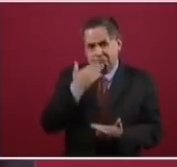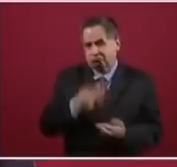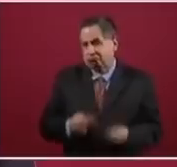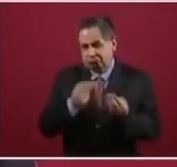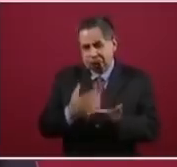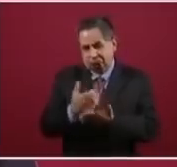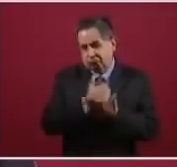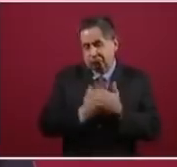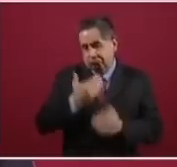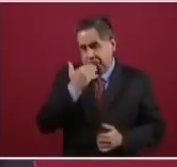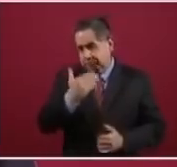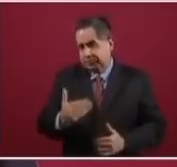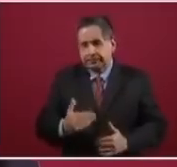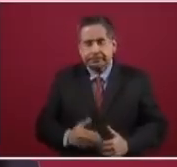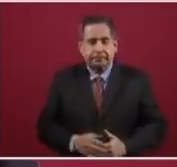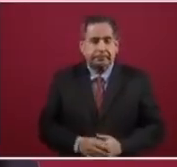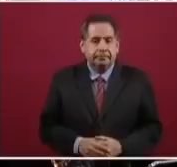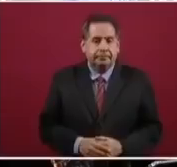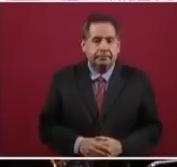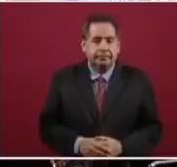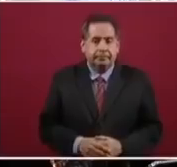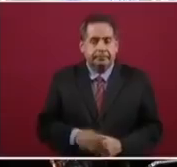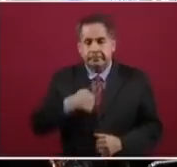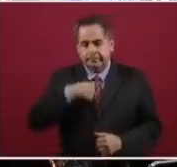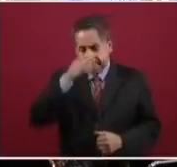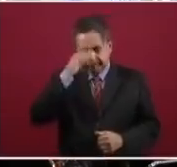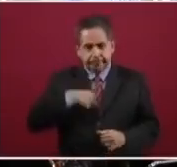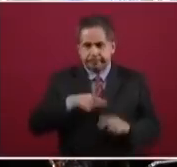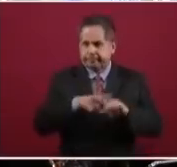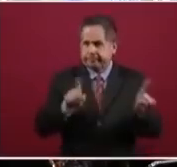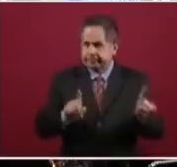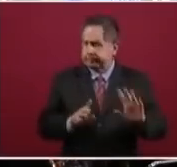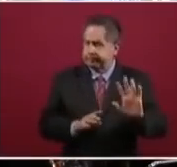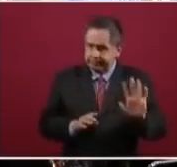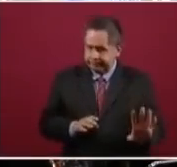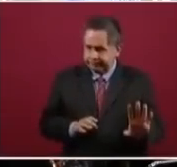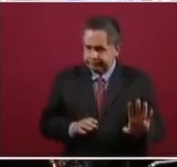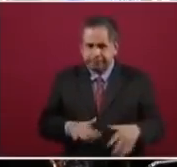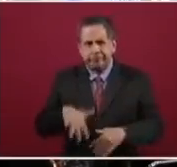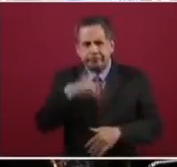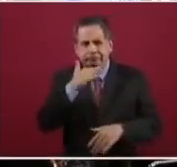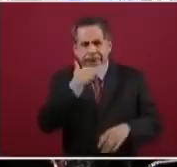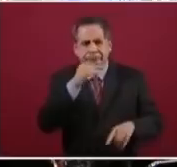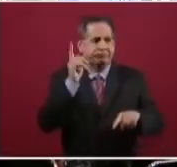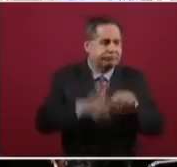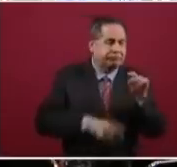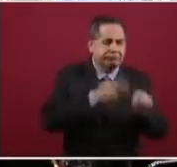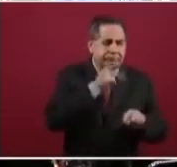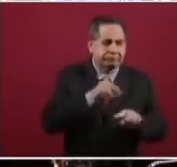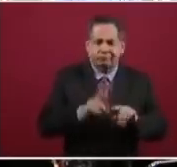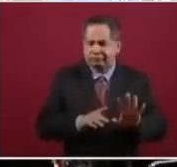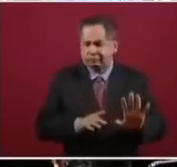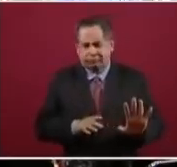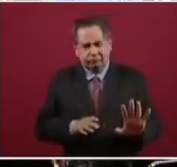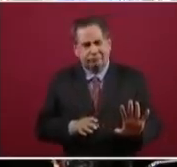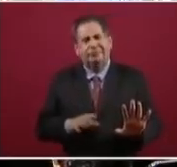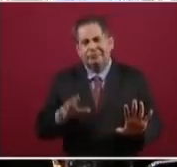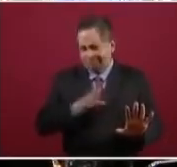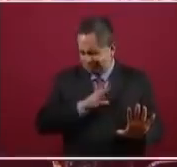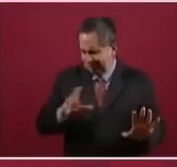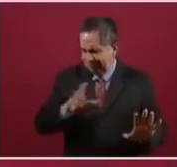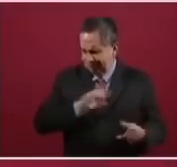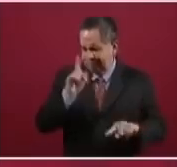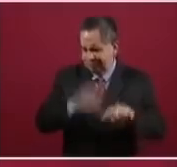negocio difiero yo del hecho de que no se esté parando la corrupción en pemex y algunas otras medidas el hecho más